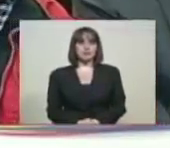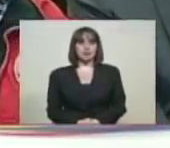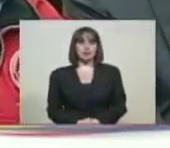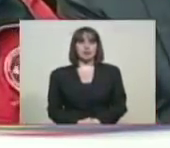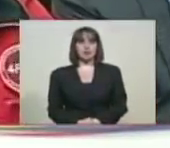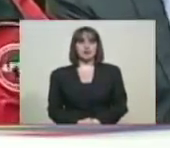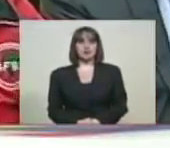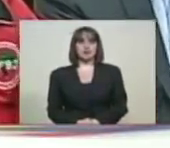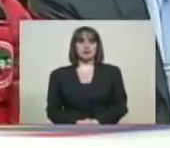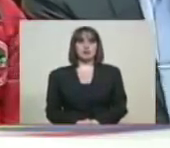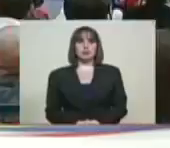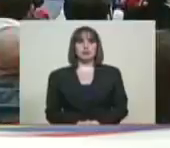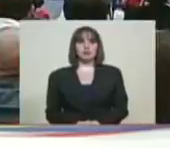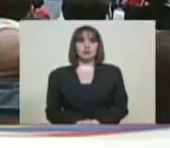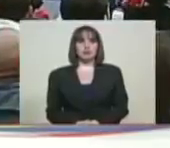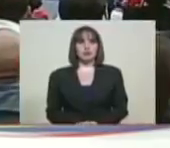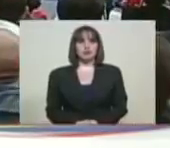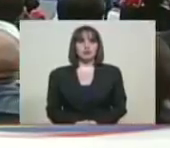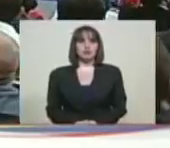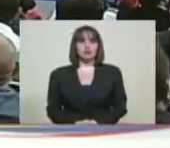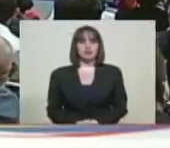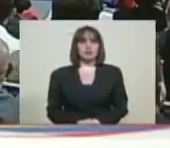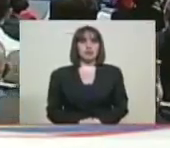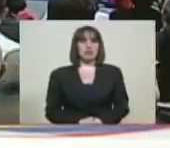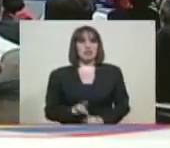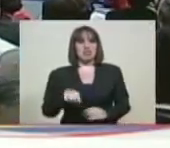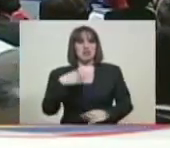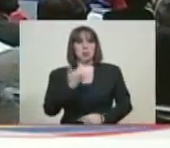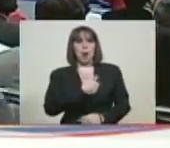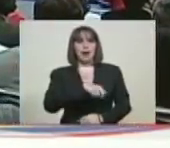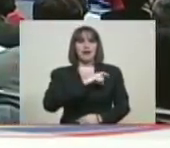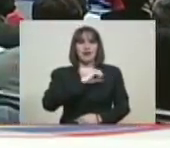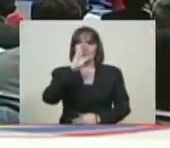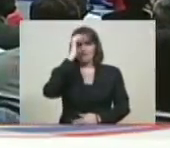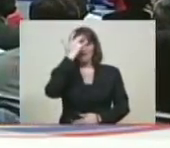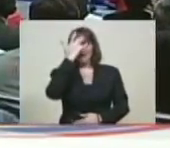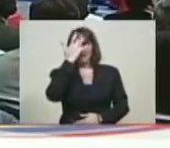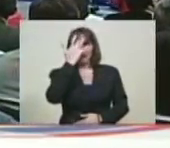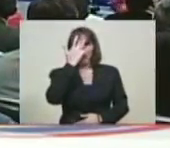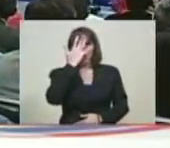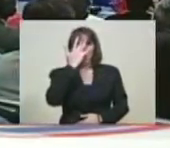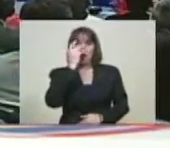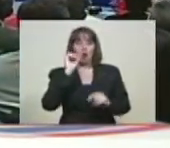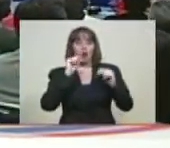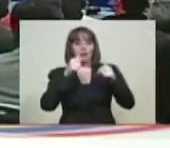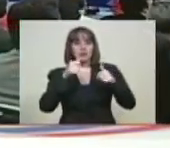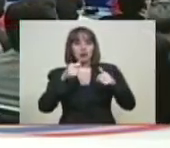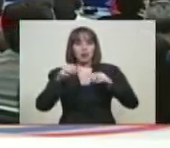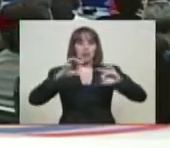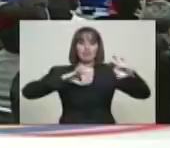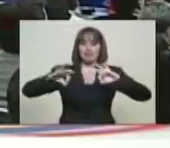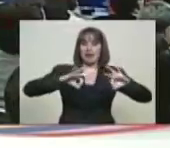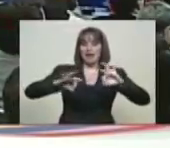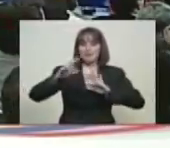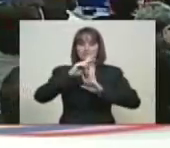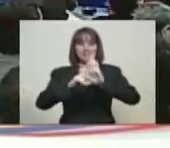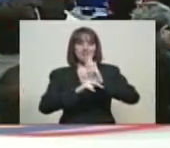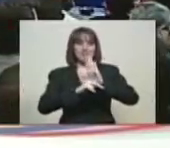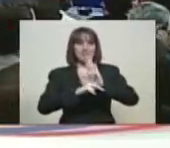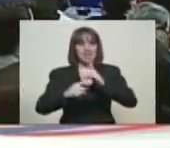y fue en enero febrero de 2014 que arrancó el espiral conspirativo golpistas